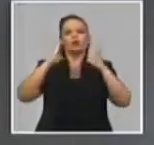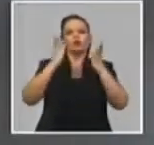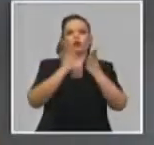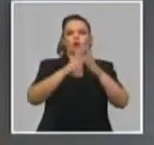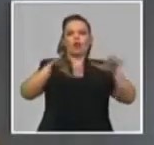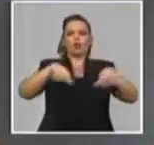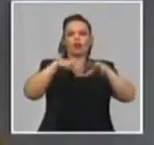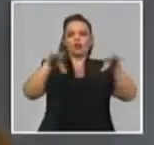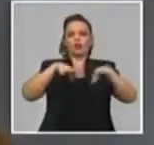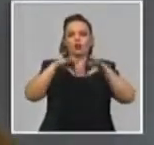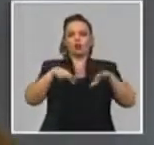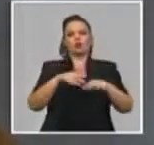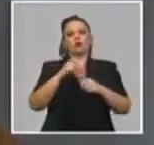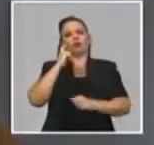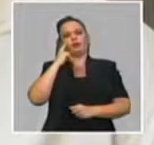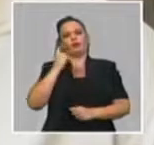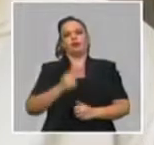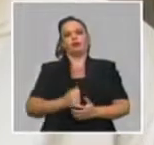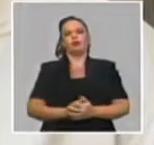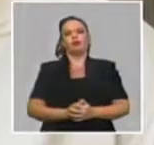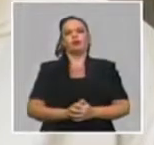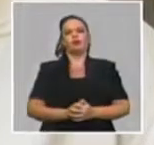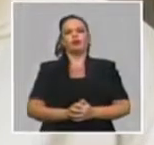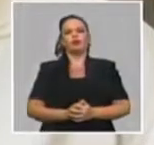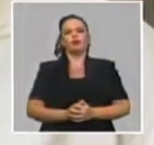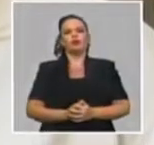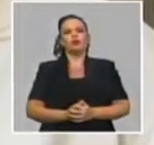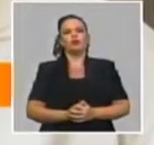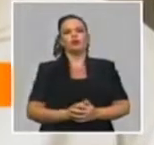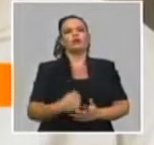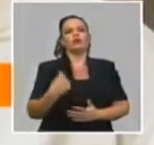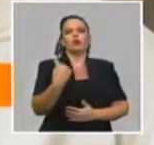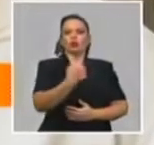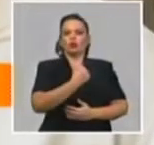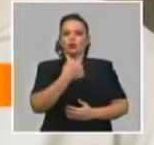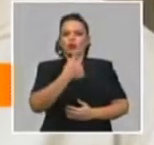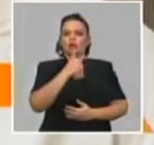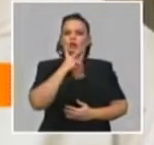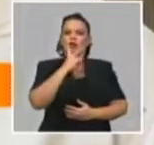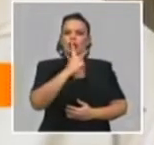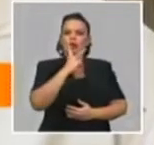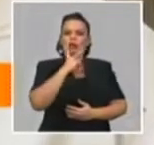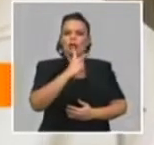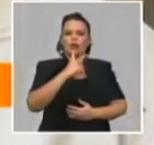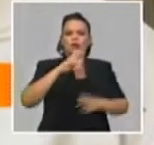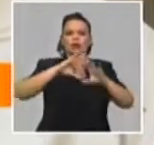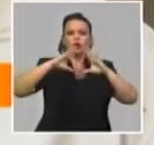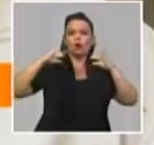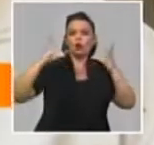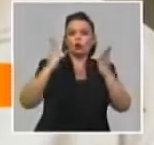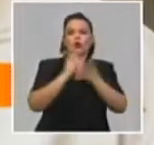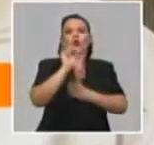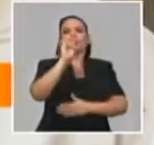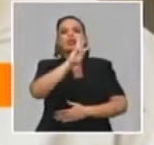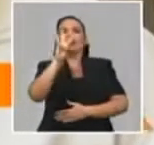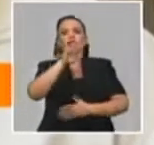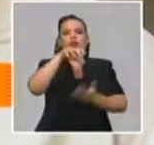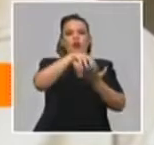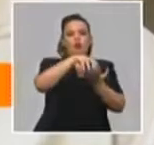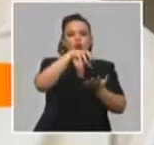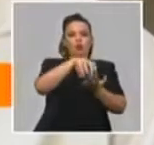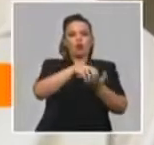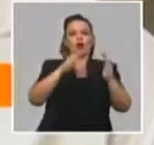situación epidemiológica. Hemos prestado mucha atención a los 33 hogares de ancianos que tenemos en la